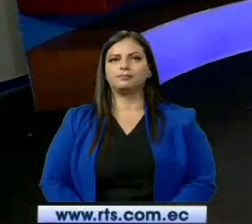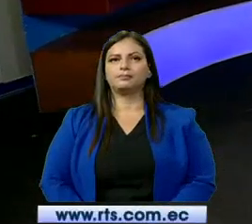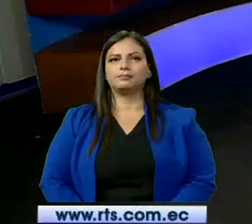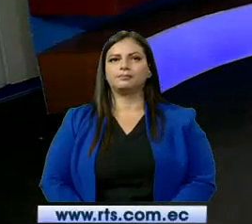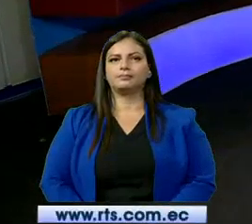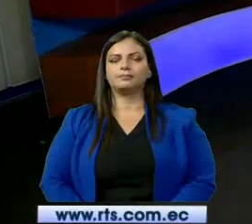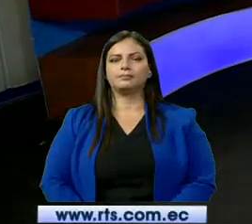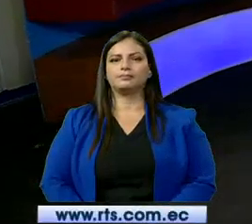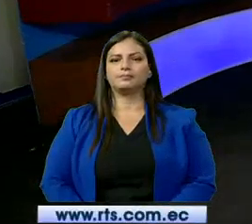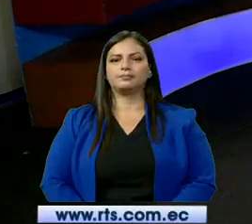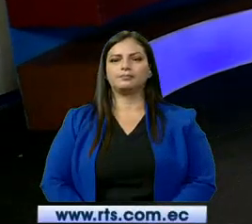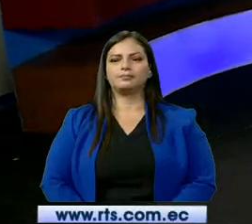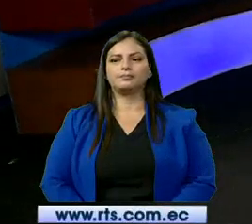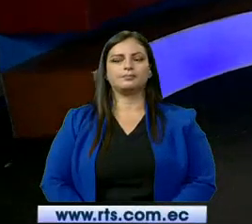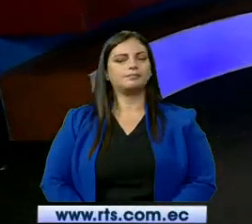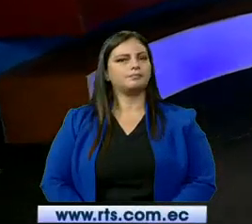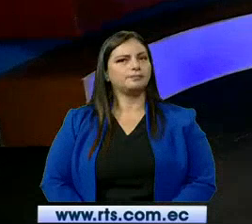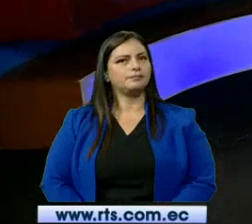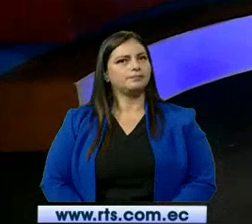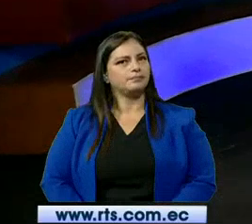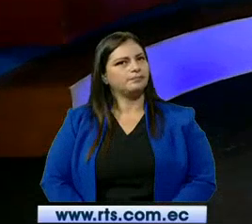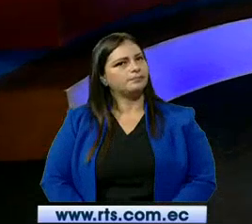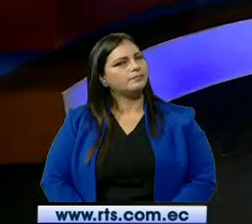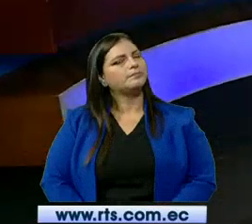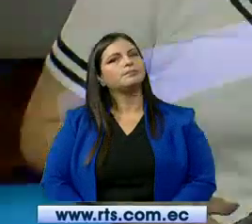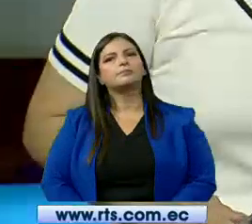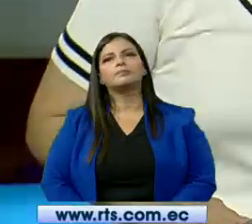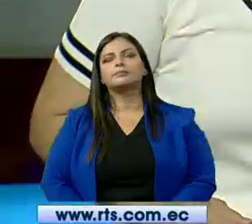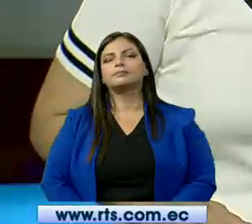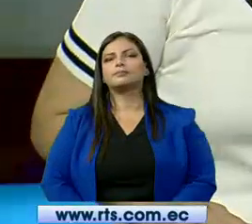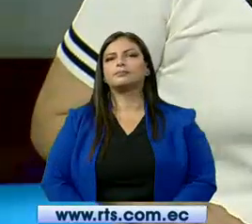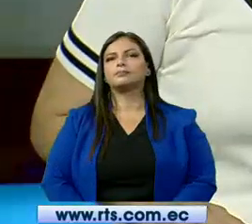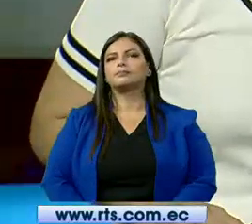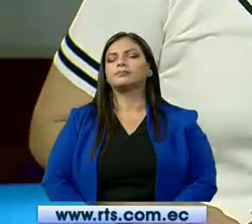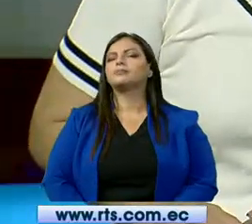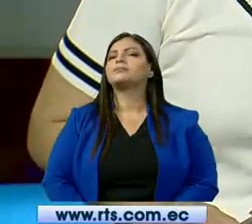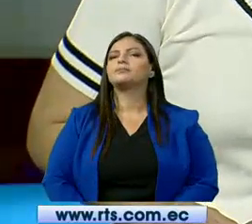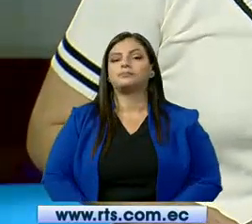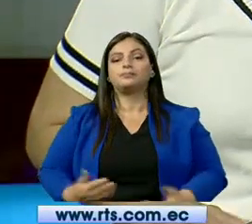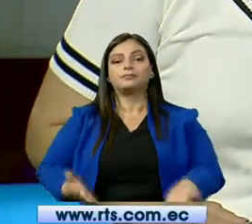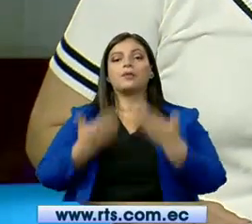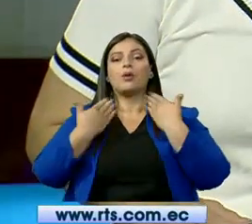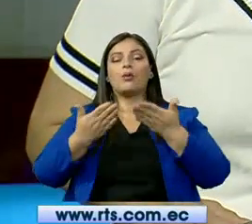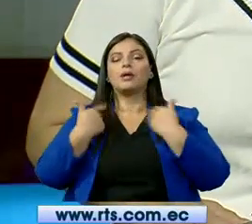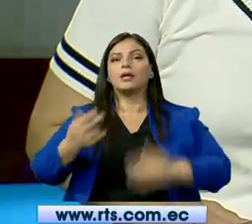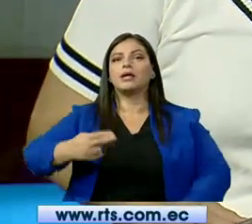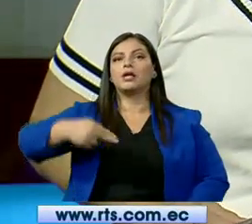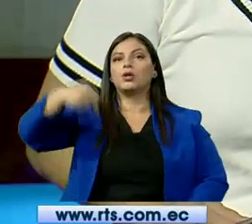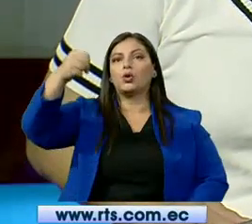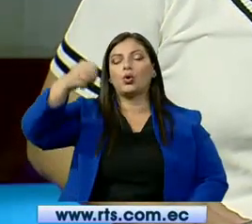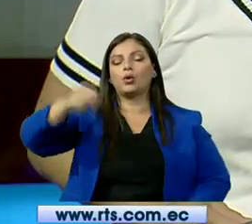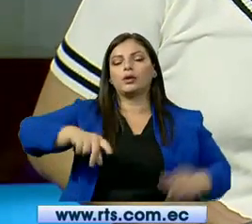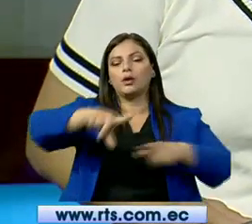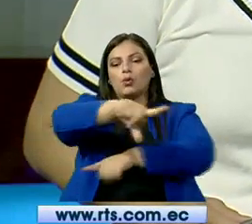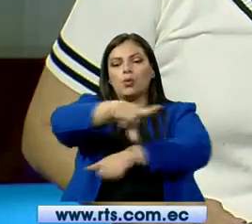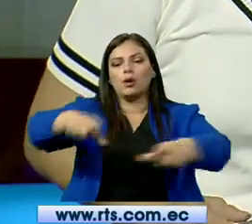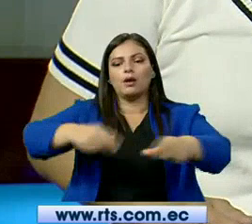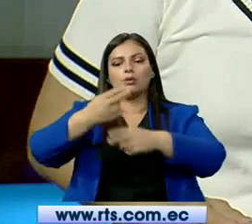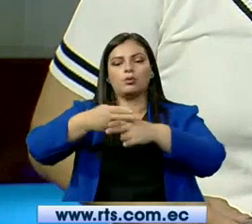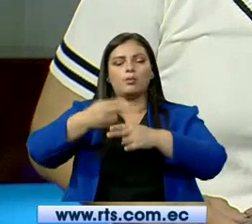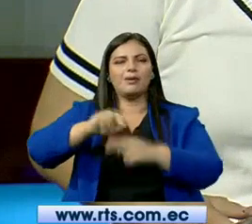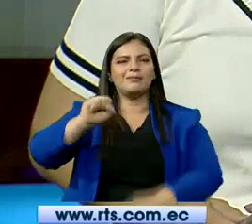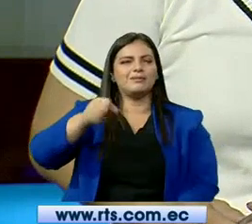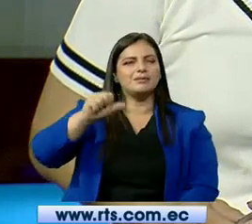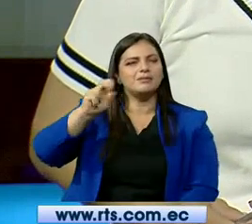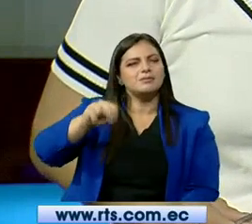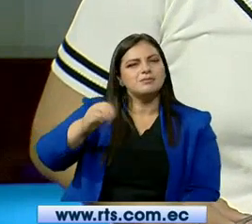Un cadáver apareció flotando en el lugar denominado La Poza, ubicado en la cooperativa San Francisco en Guayaquil. Las autoridades